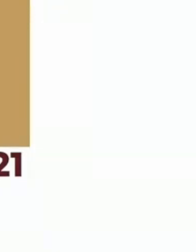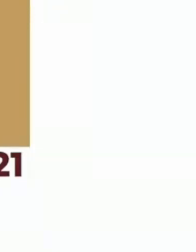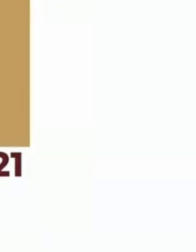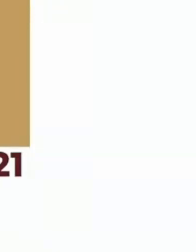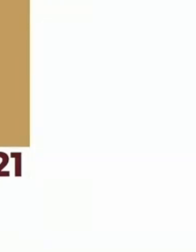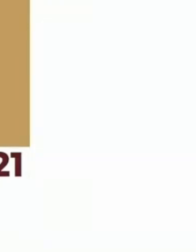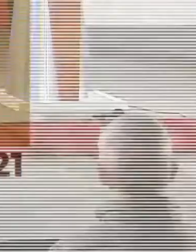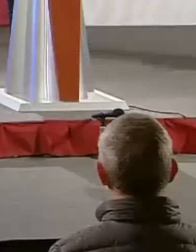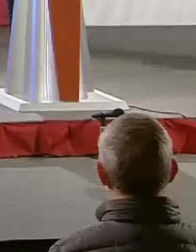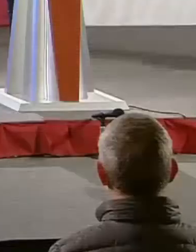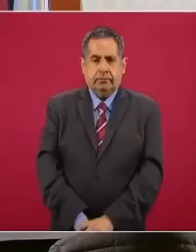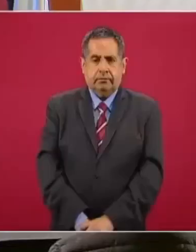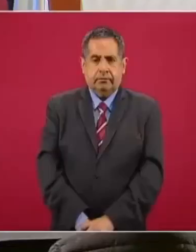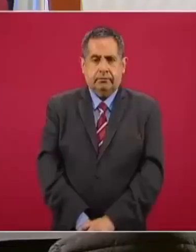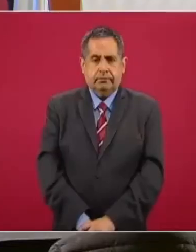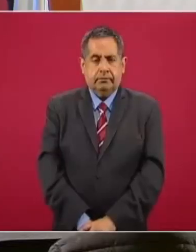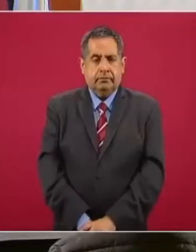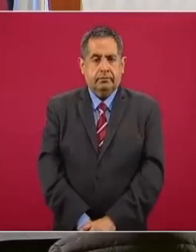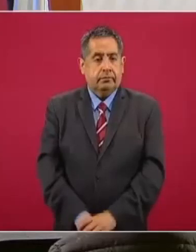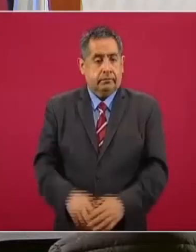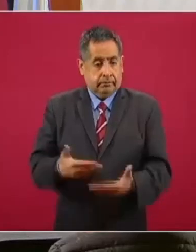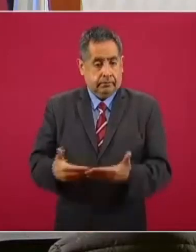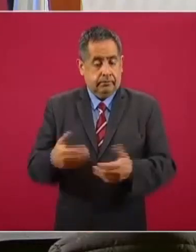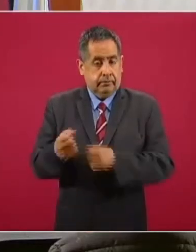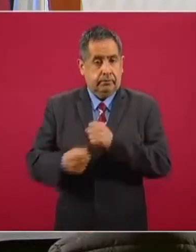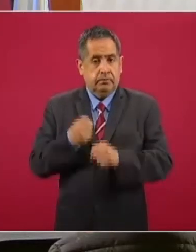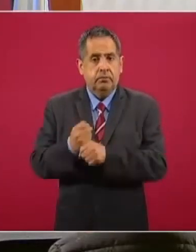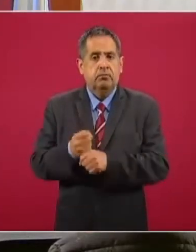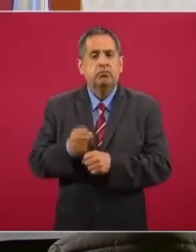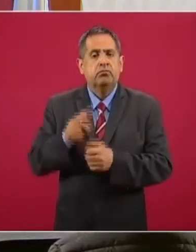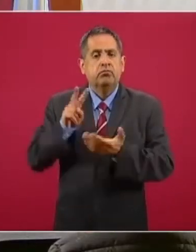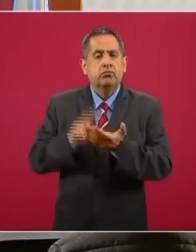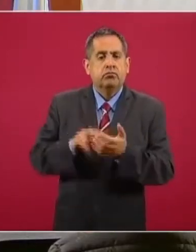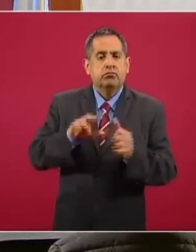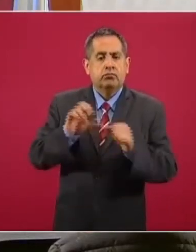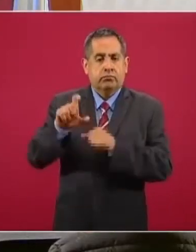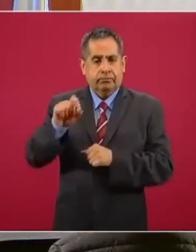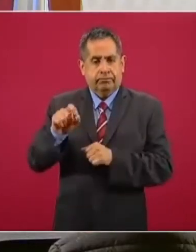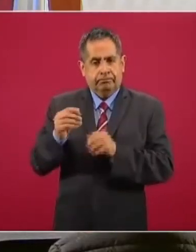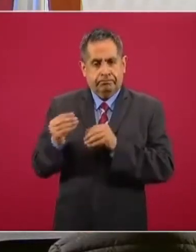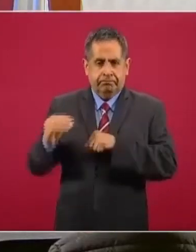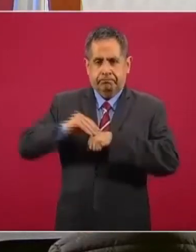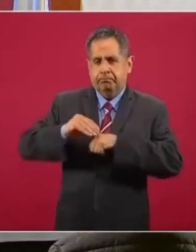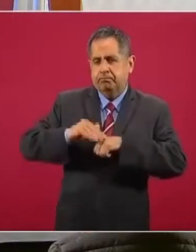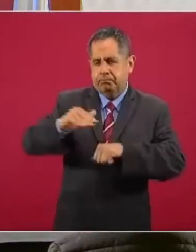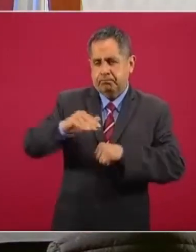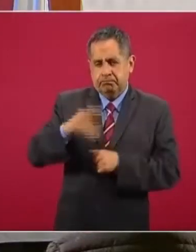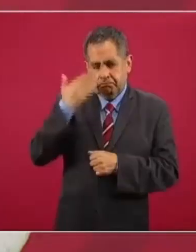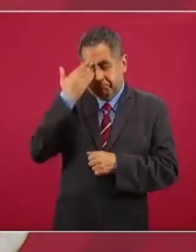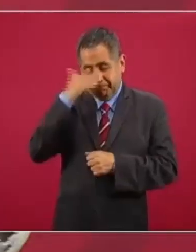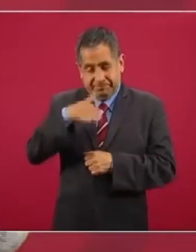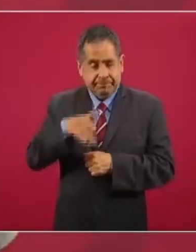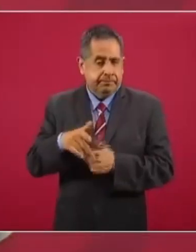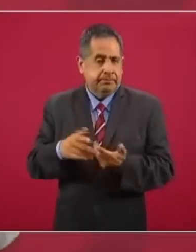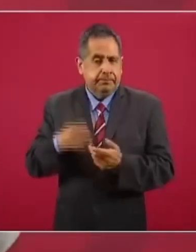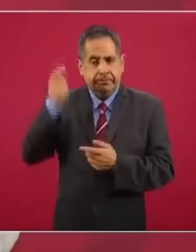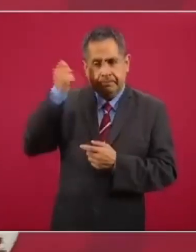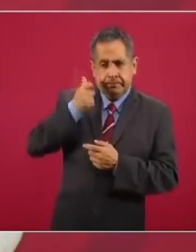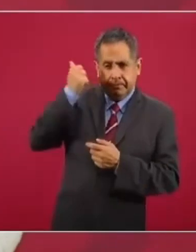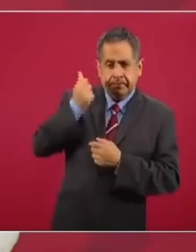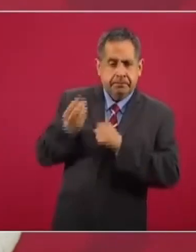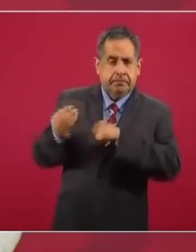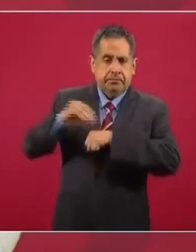en 2.620 este incremento. Como ya se ha comentado, las pensiones